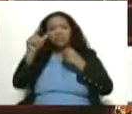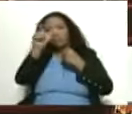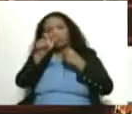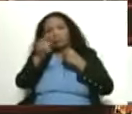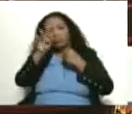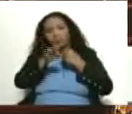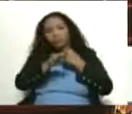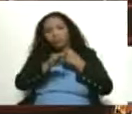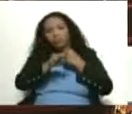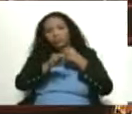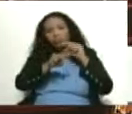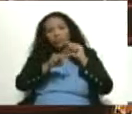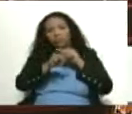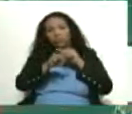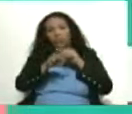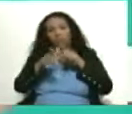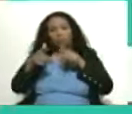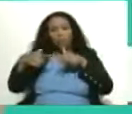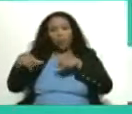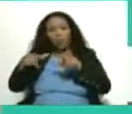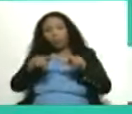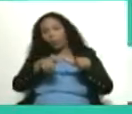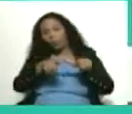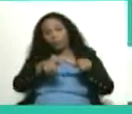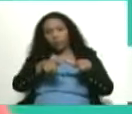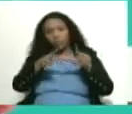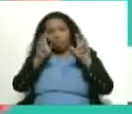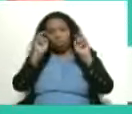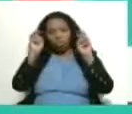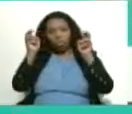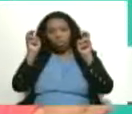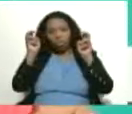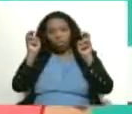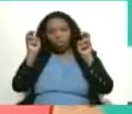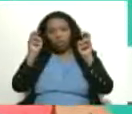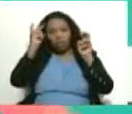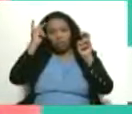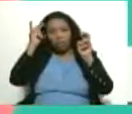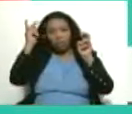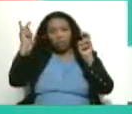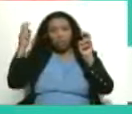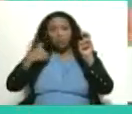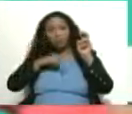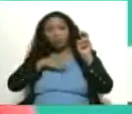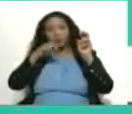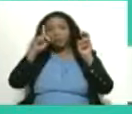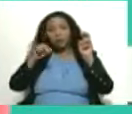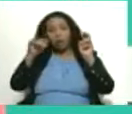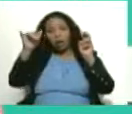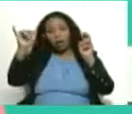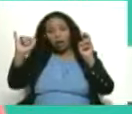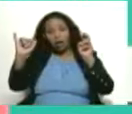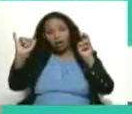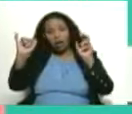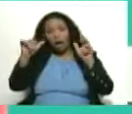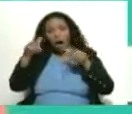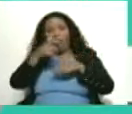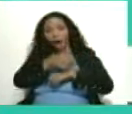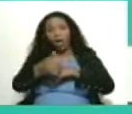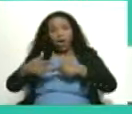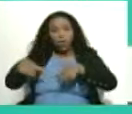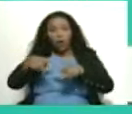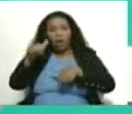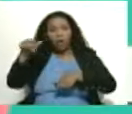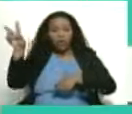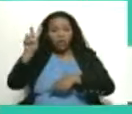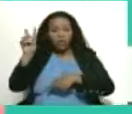nuestro Esequibo. Ha sido el espacio para los argumentos, para que pedagógicamente nosotros también lleguemos a cada espacio de Venezuela